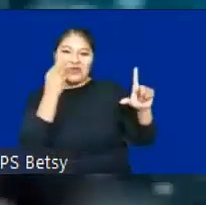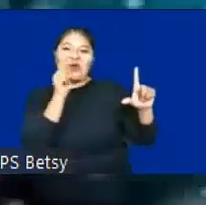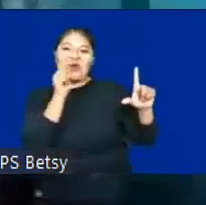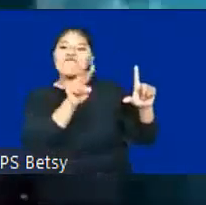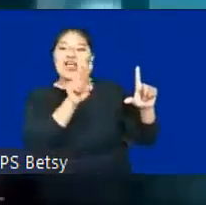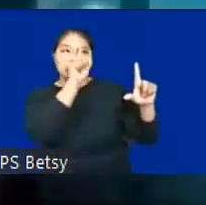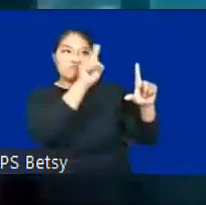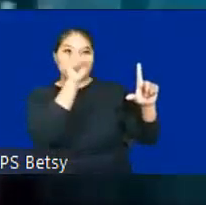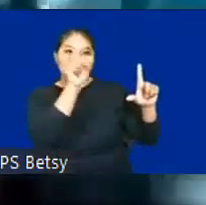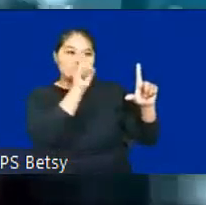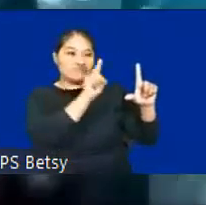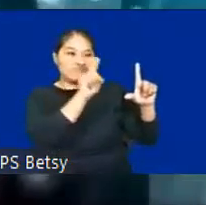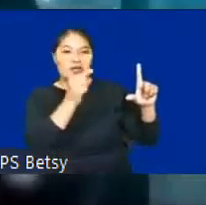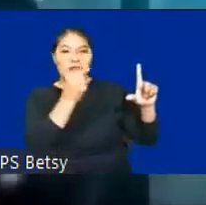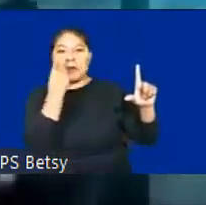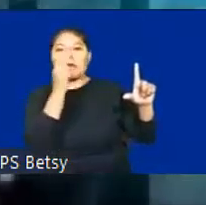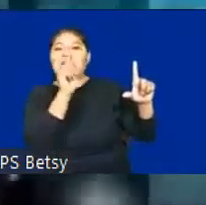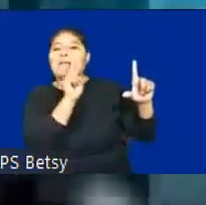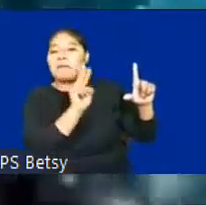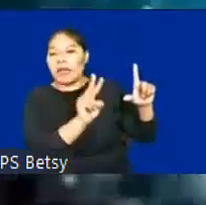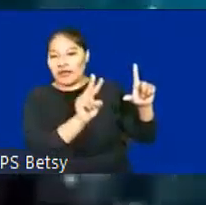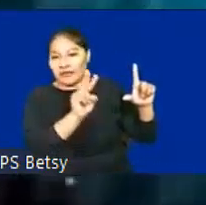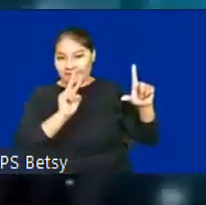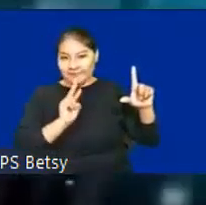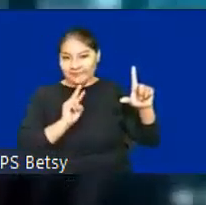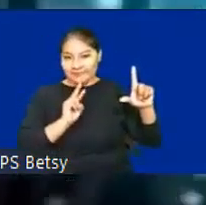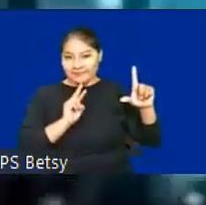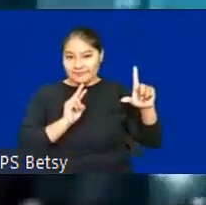que aquí ya no participa